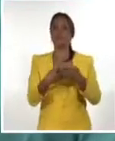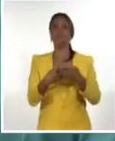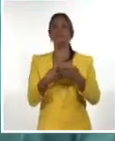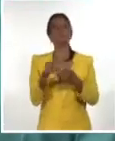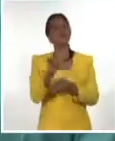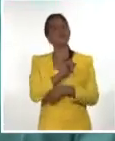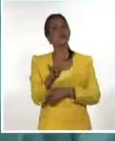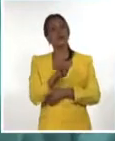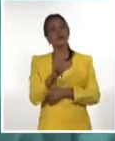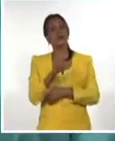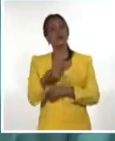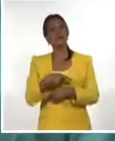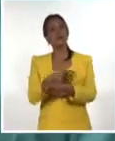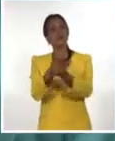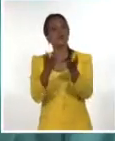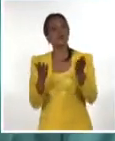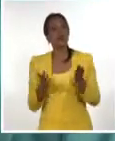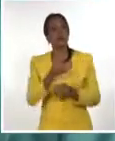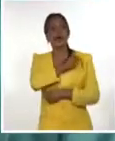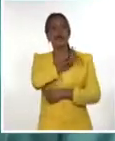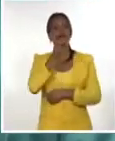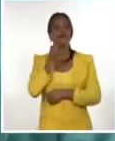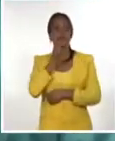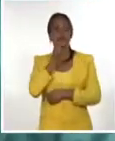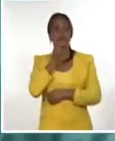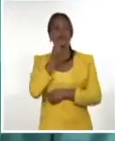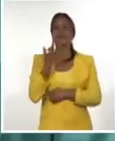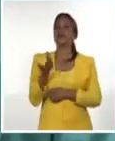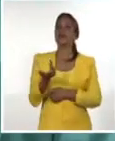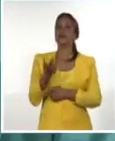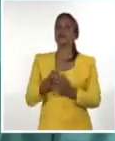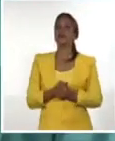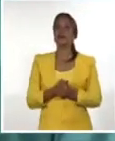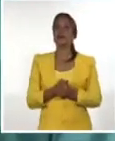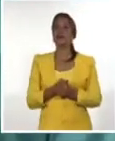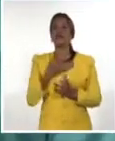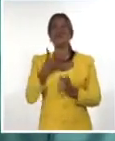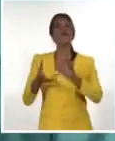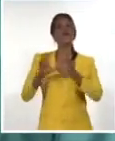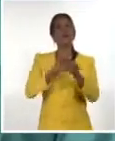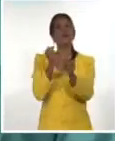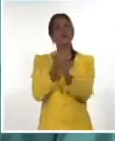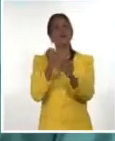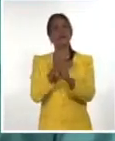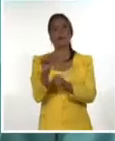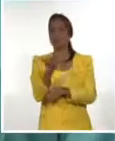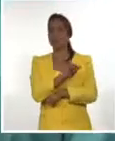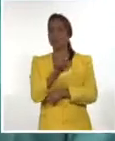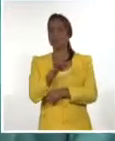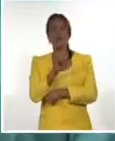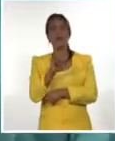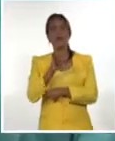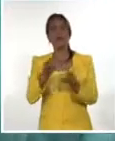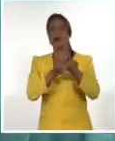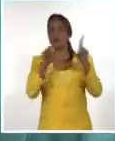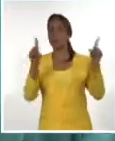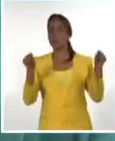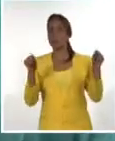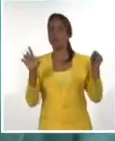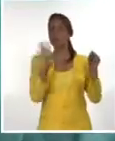de surtirle aceite en el formato que nosotros trabajamos, también a todas las provincias